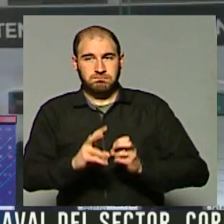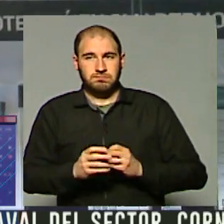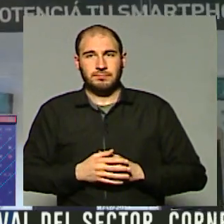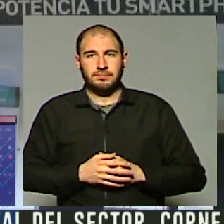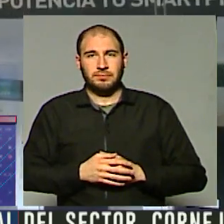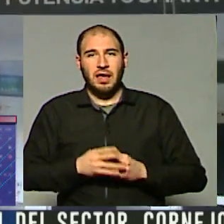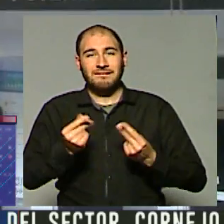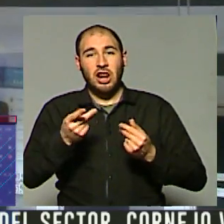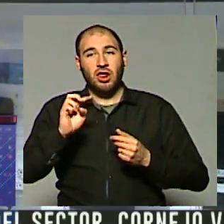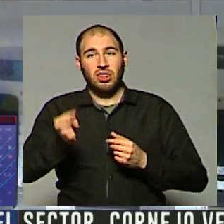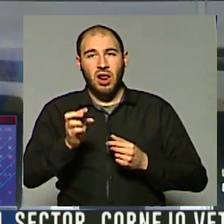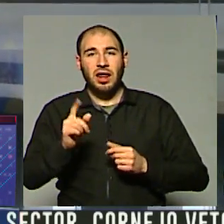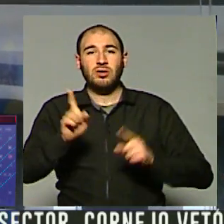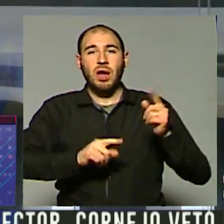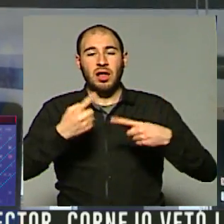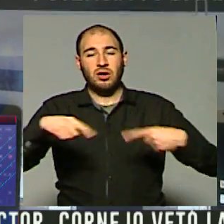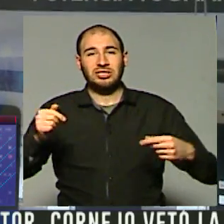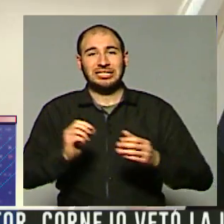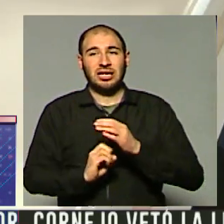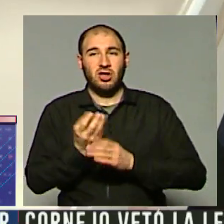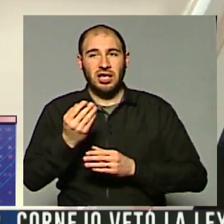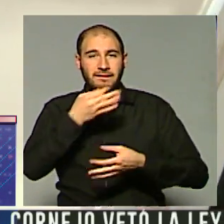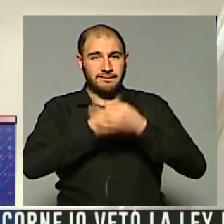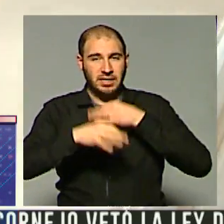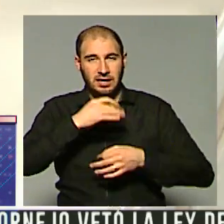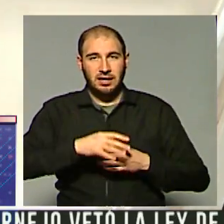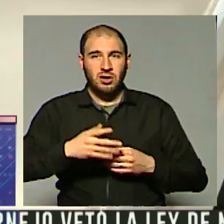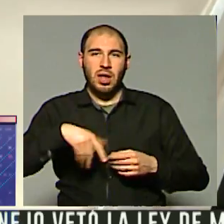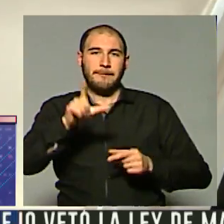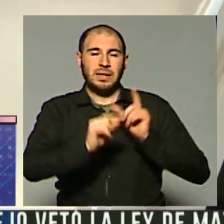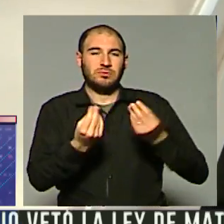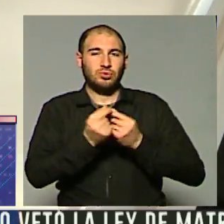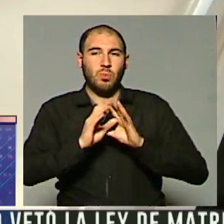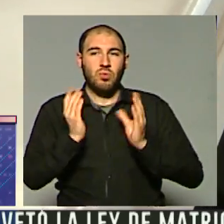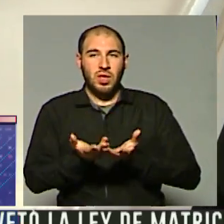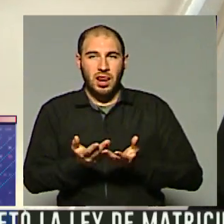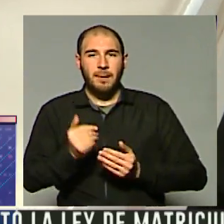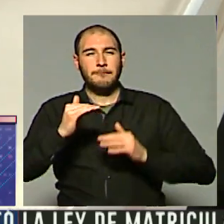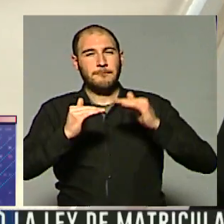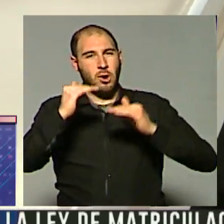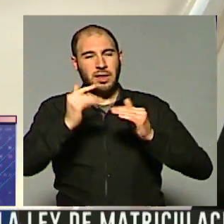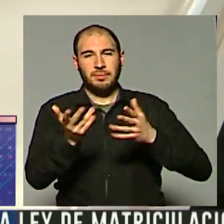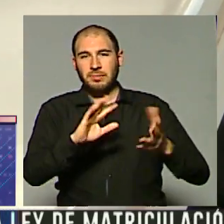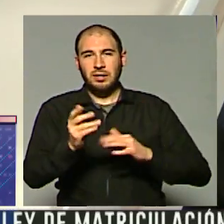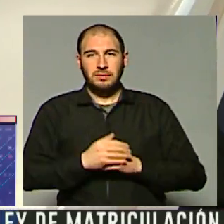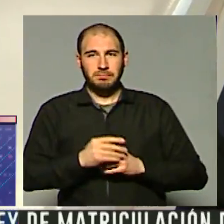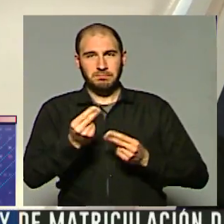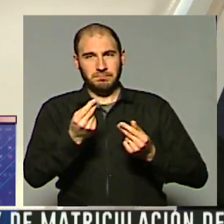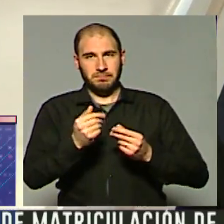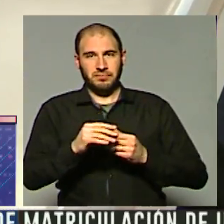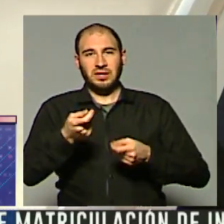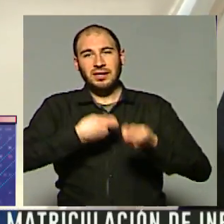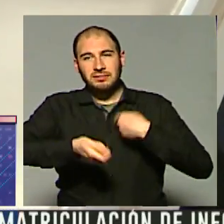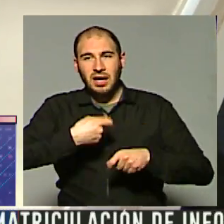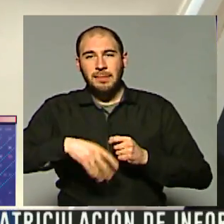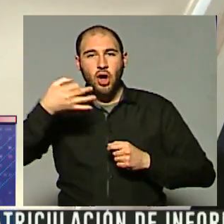cuenta a valor dólar cuáles son los productos tecnológicos que se venden en la mayoría de los países del mundo y se hace un promedio de cuál es el precio al tipo de